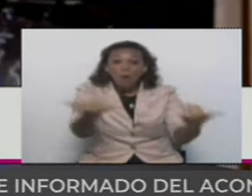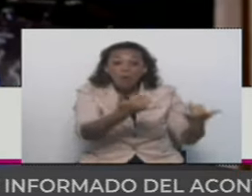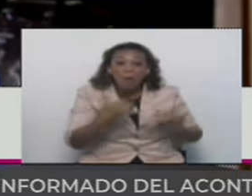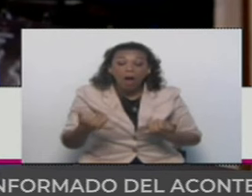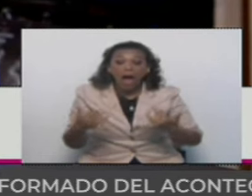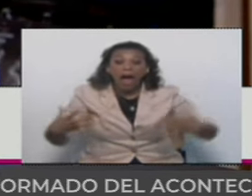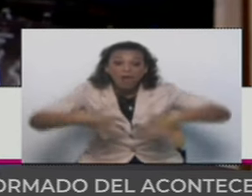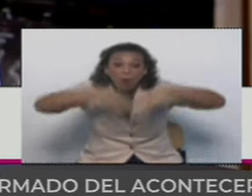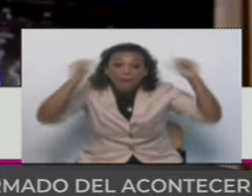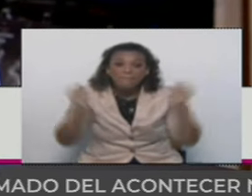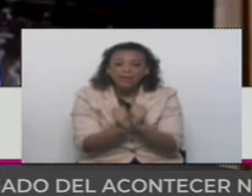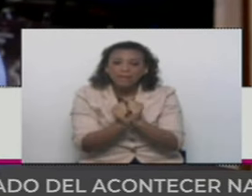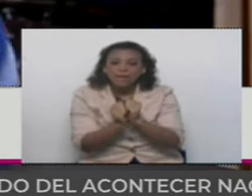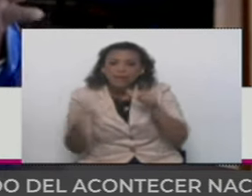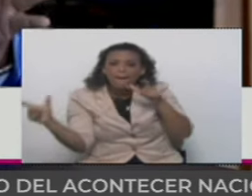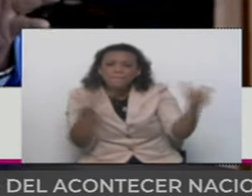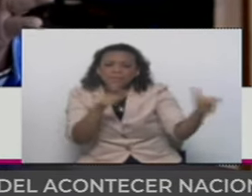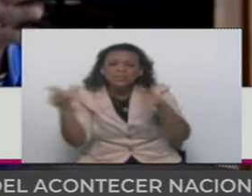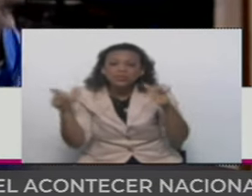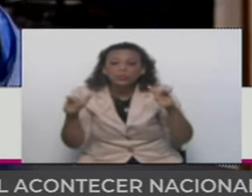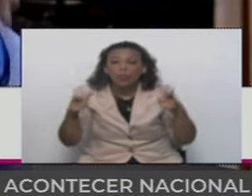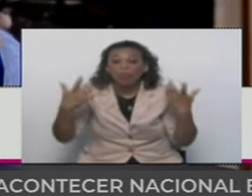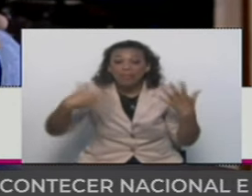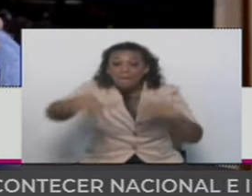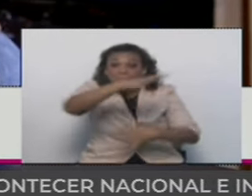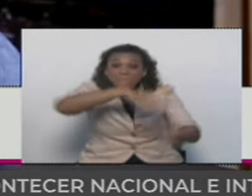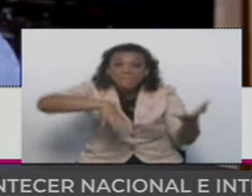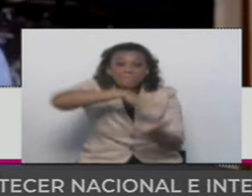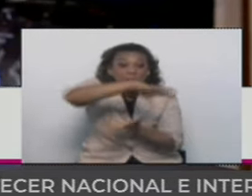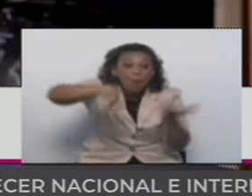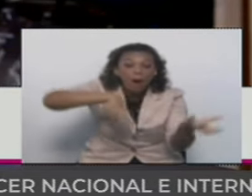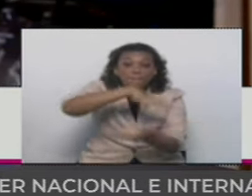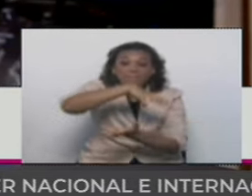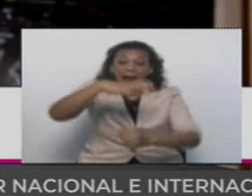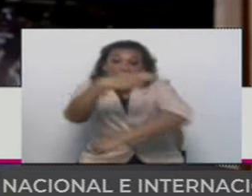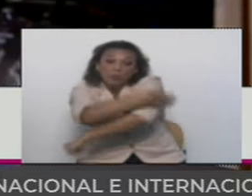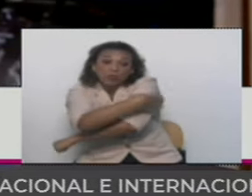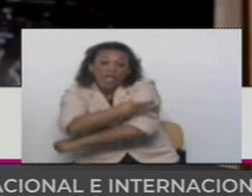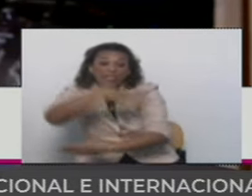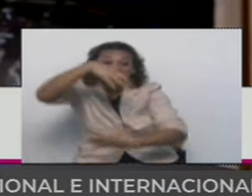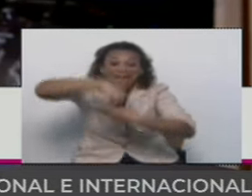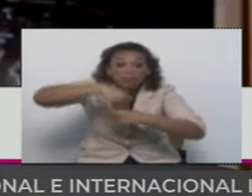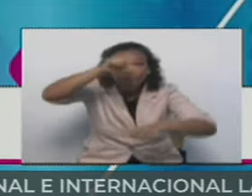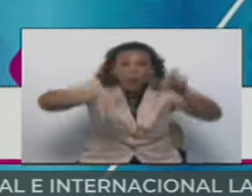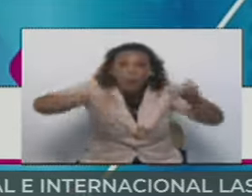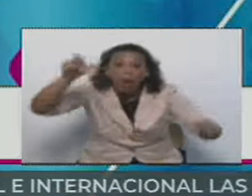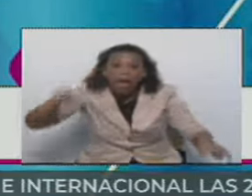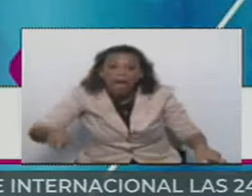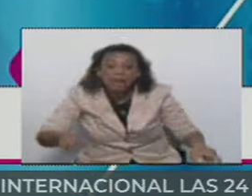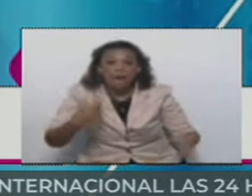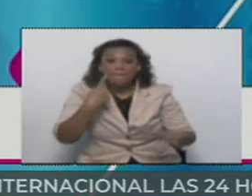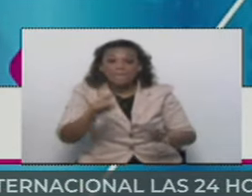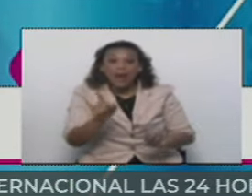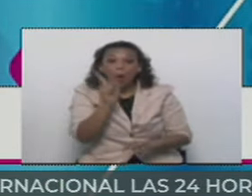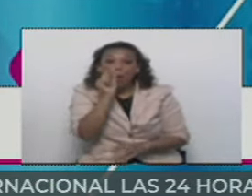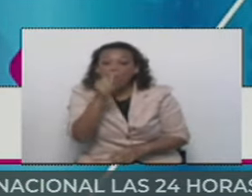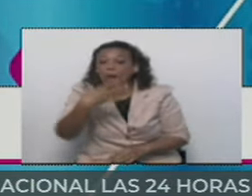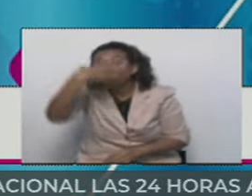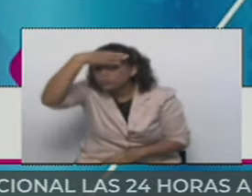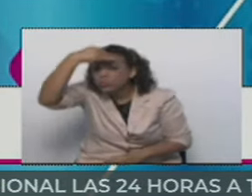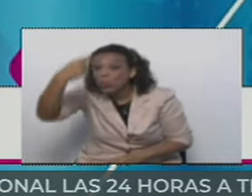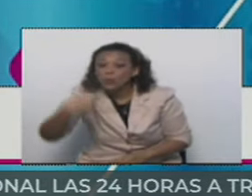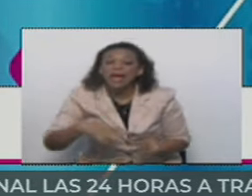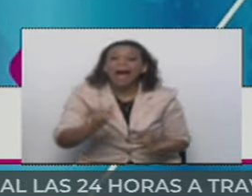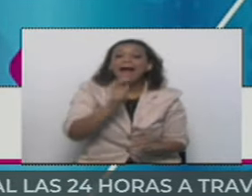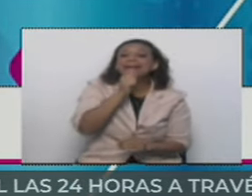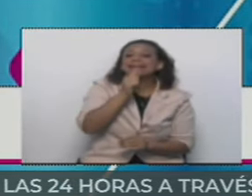el viejito salió de las faldas de la Sayona a los colmillos del vampiro. Y lo que van a robar